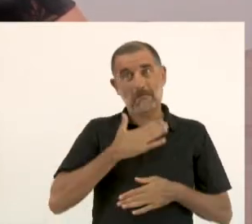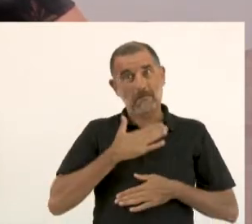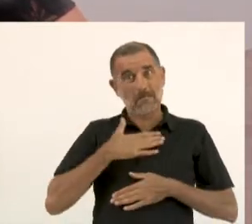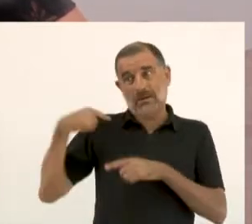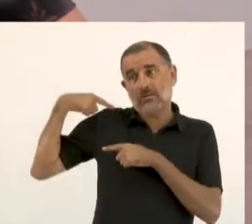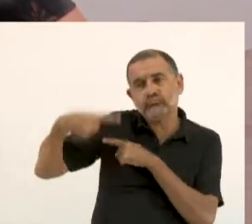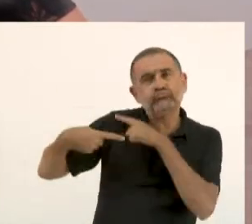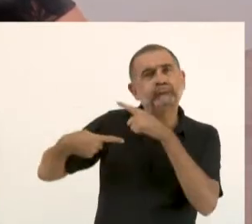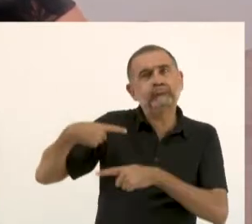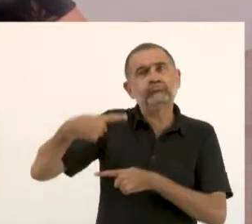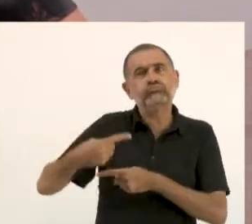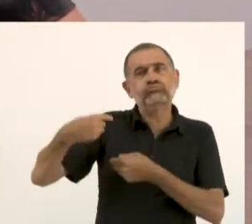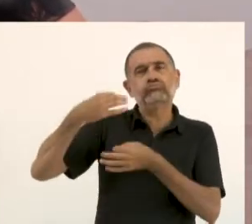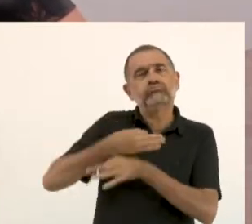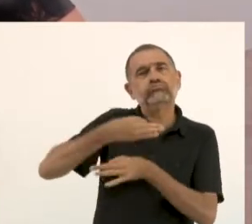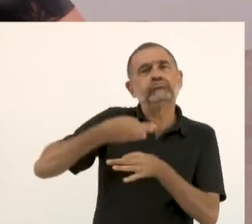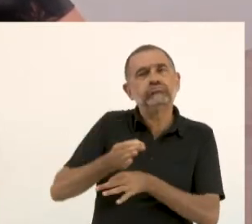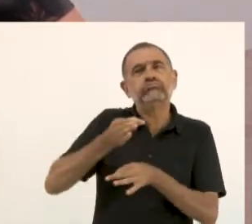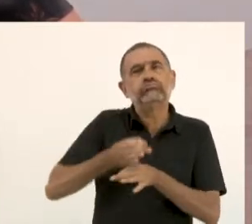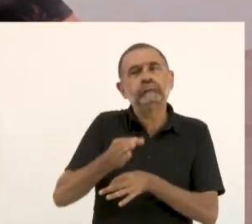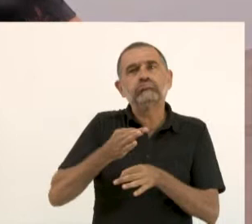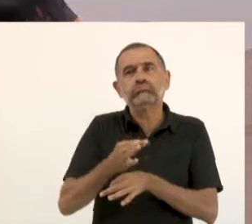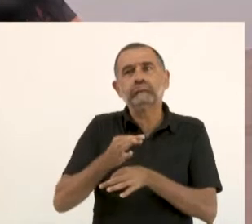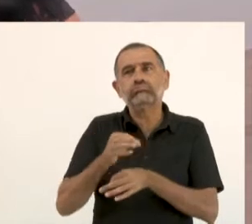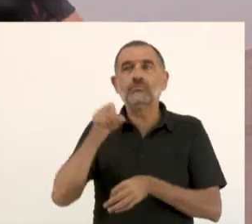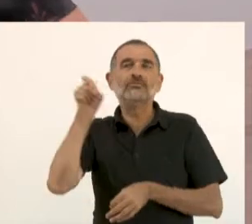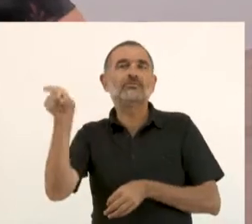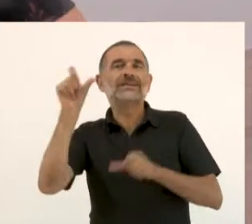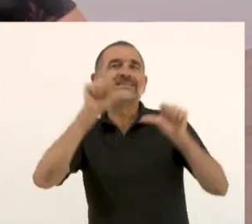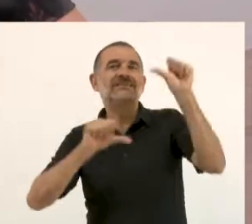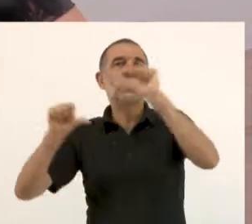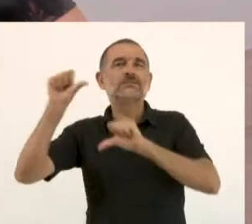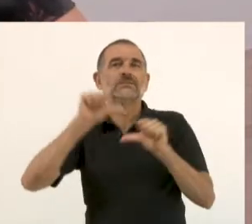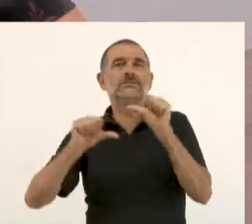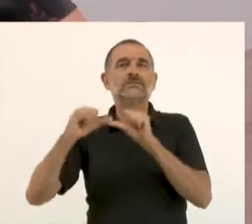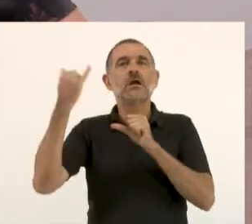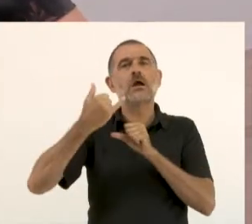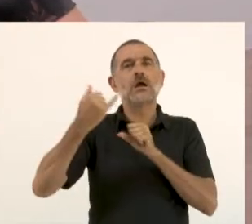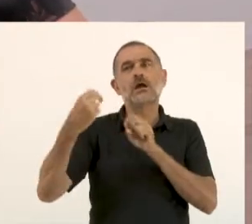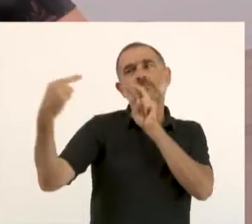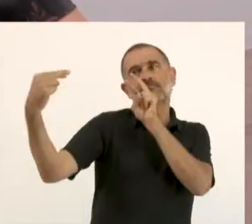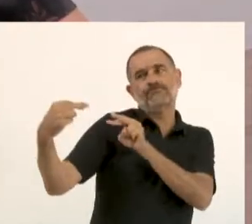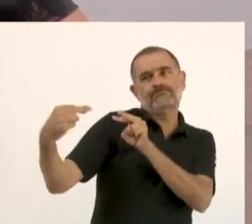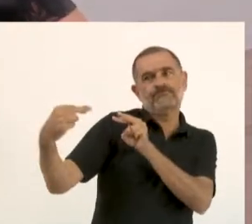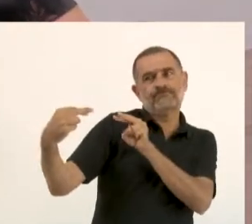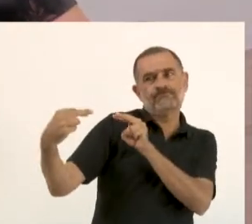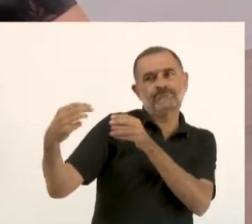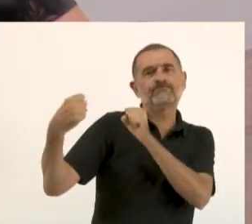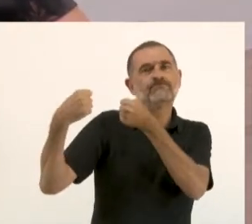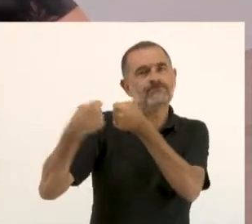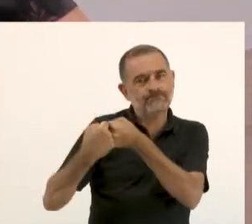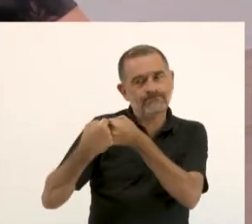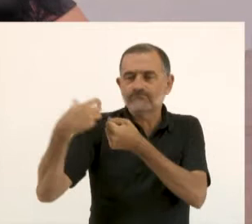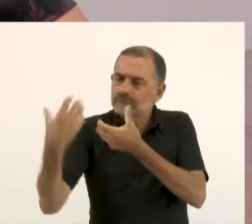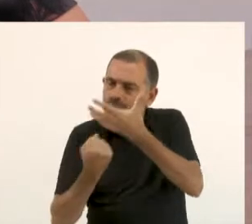ancestros, y lo que hoy con la ciencia ustedes pudiesen tener, poder recopilar